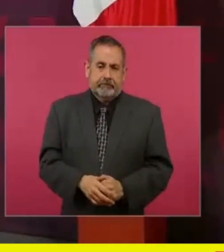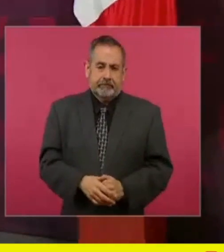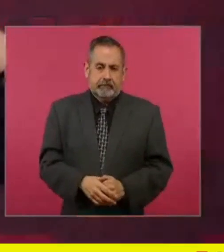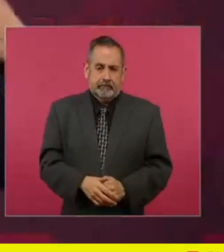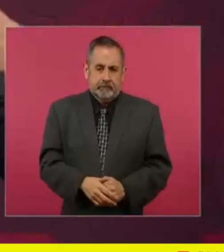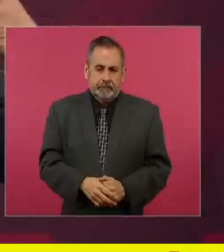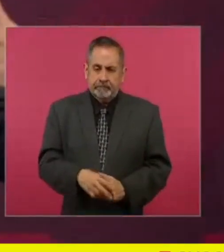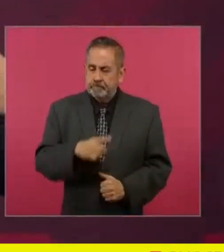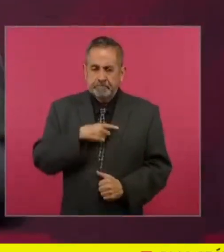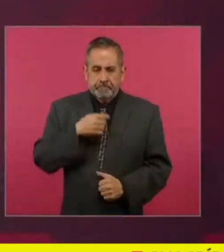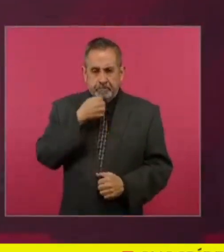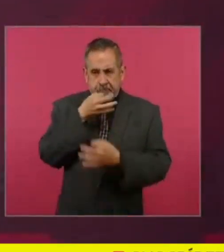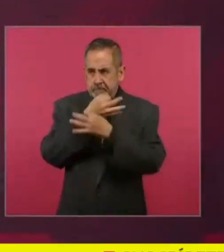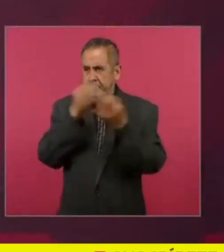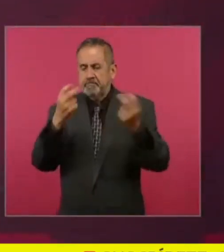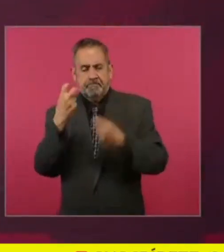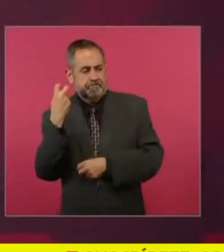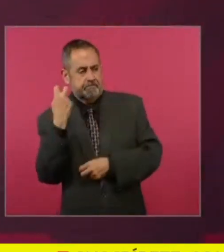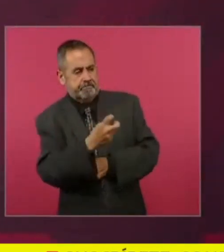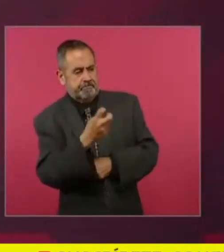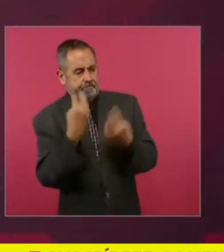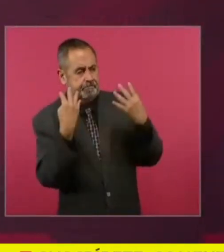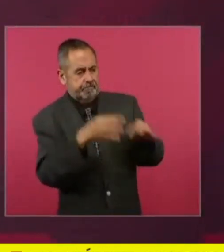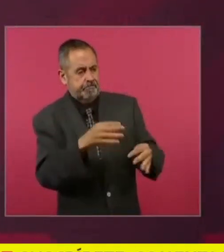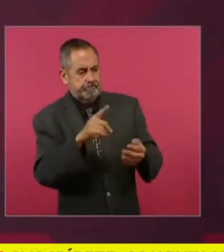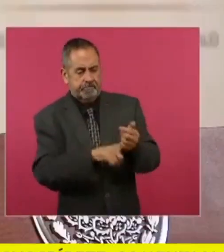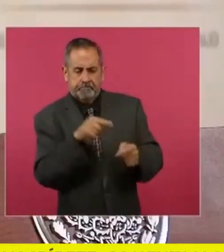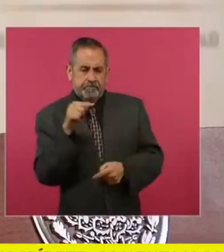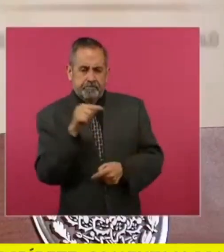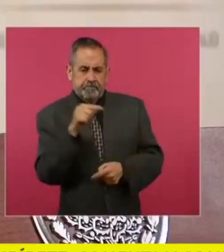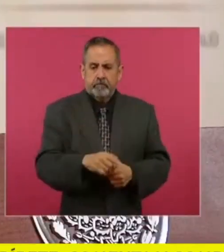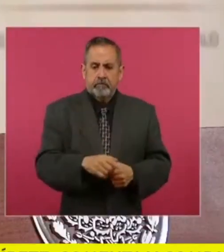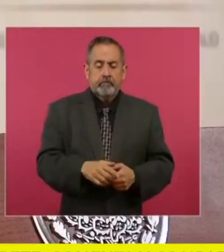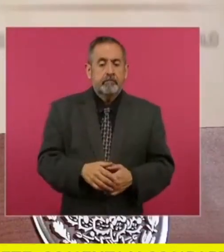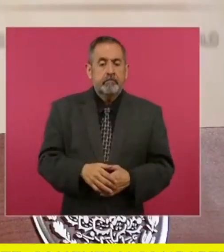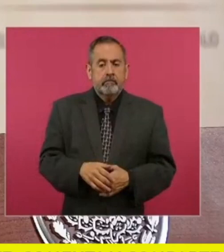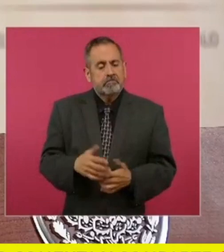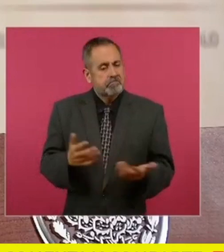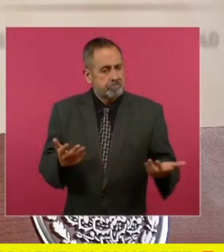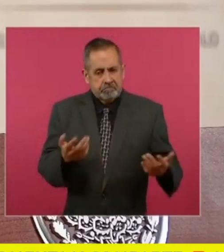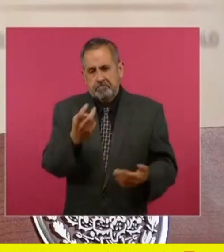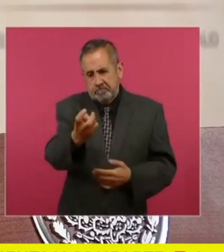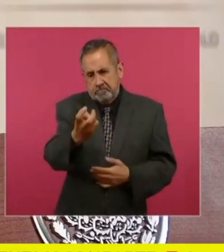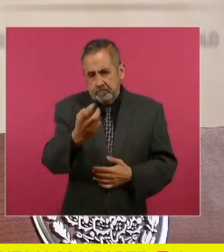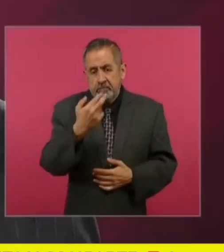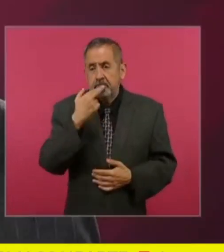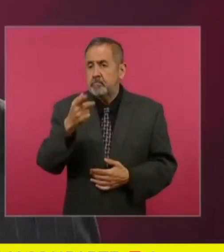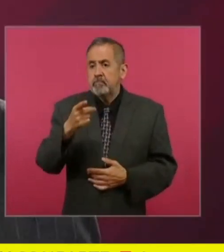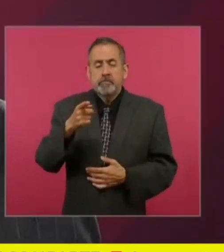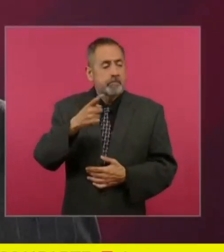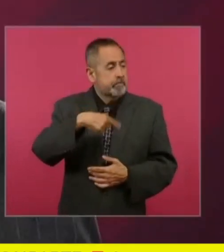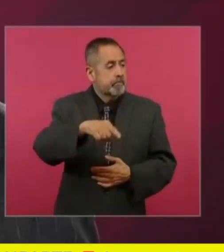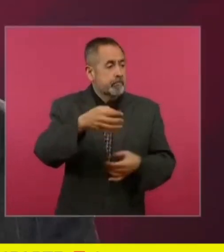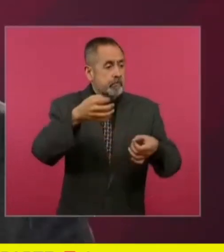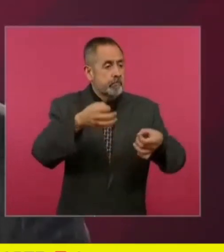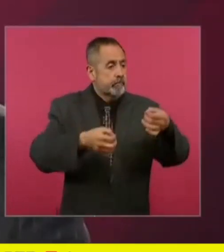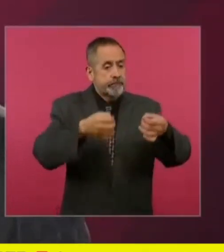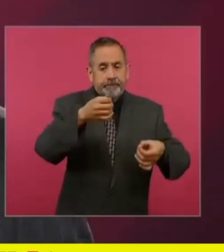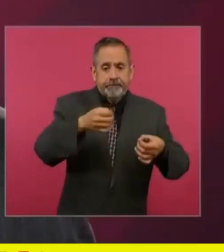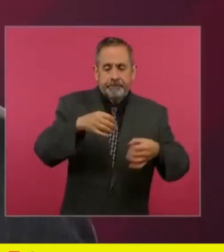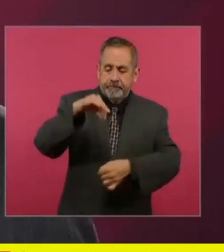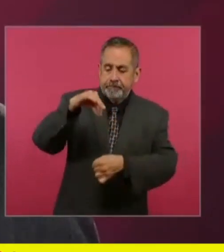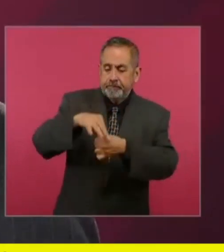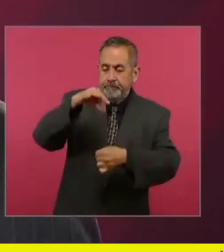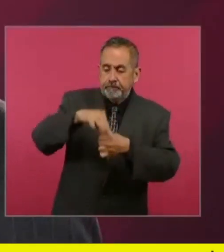y hay que seguir denunciando pero lo mejor es que se elija a los